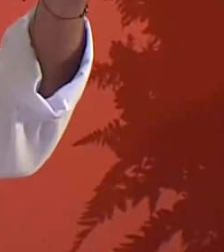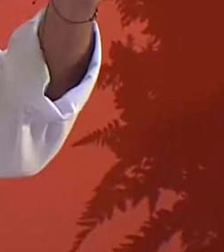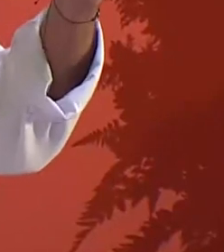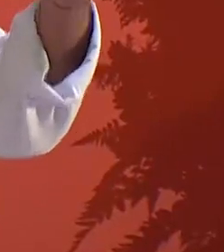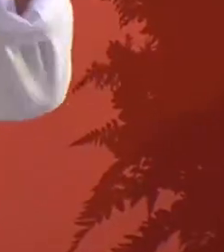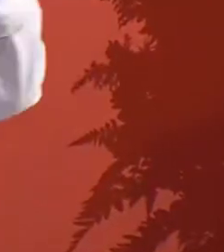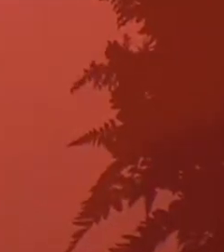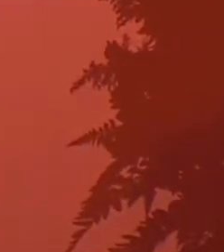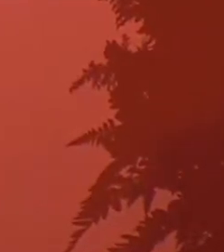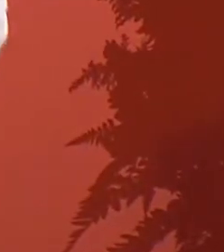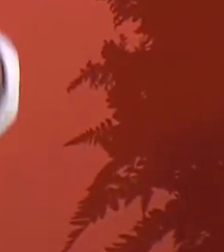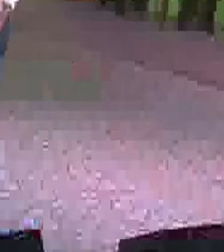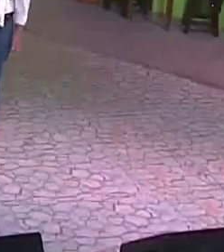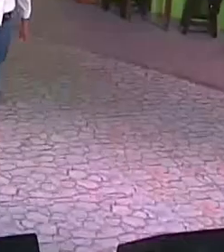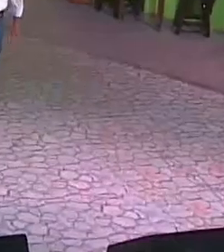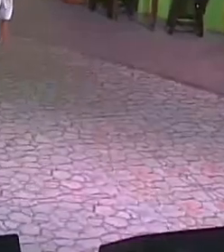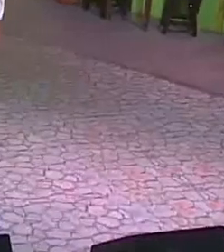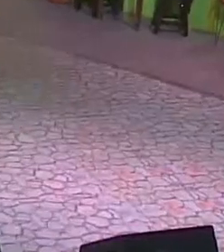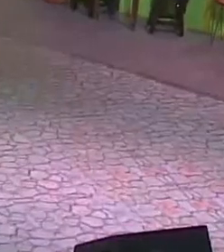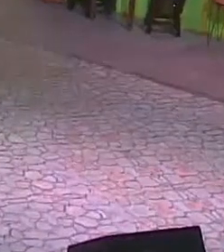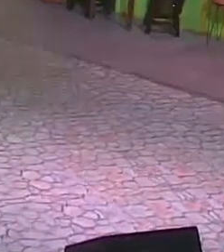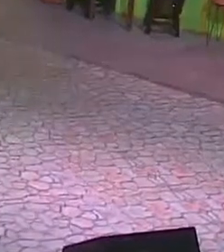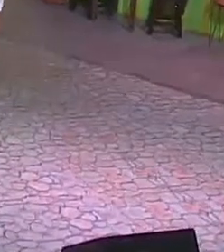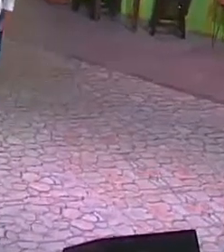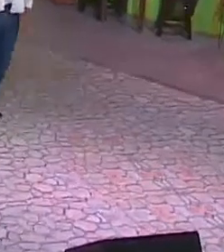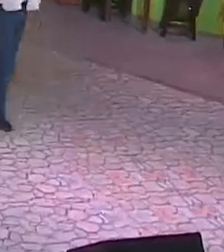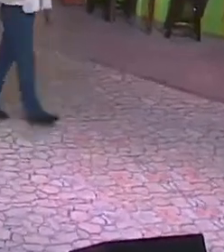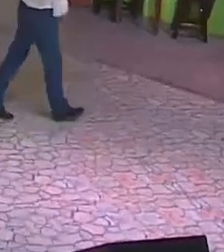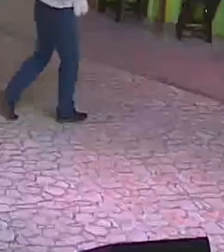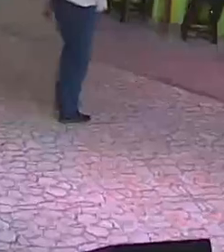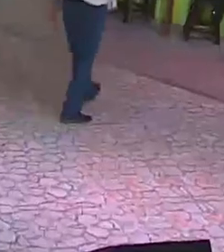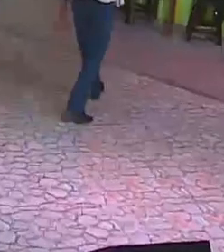canto que decía: ¡Trobe, trobe, compañero!